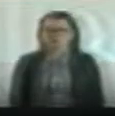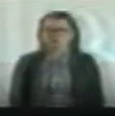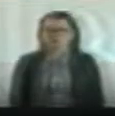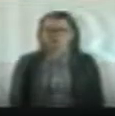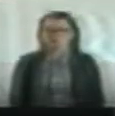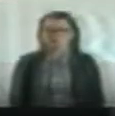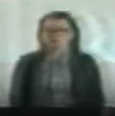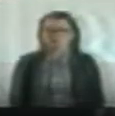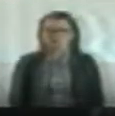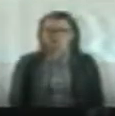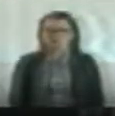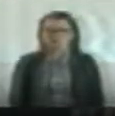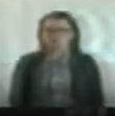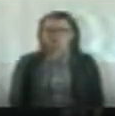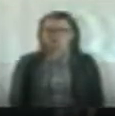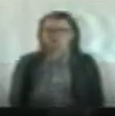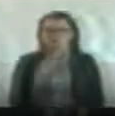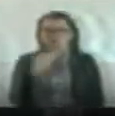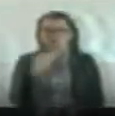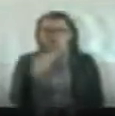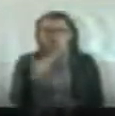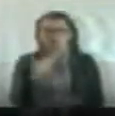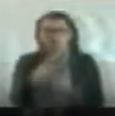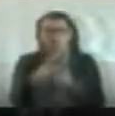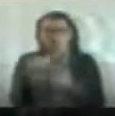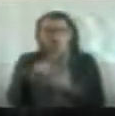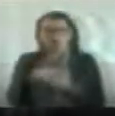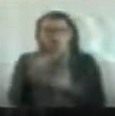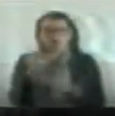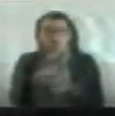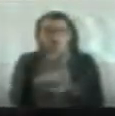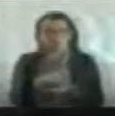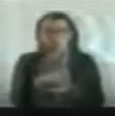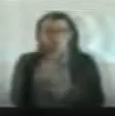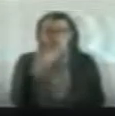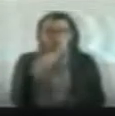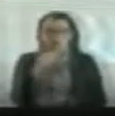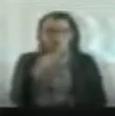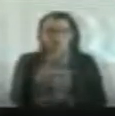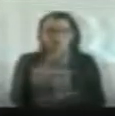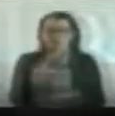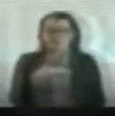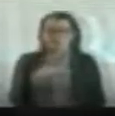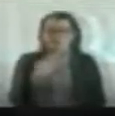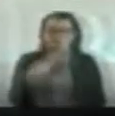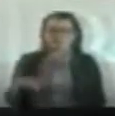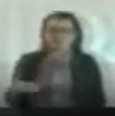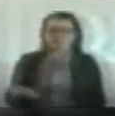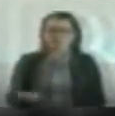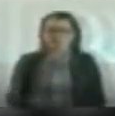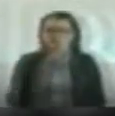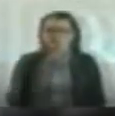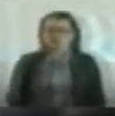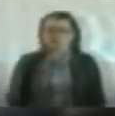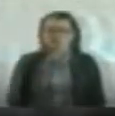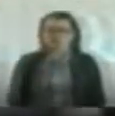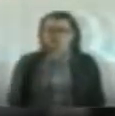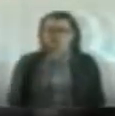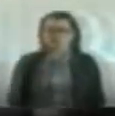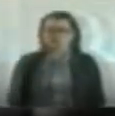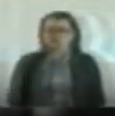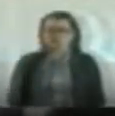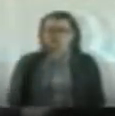Muchas gracias. Siempre está en todas las elecciones aquí. Buenas tardes, presidente. Bueno, usted está enfrentado